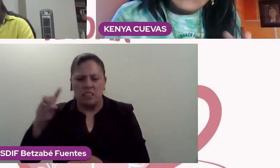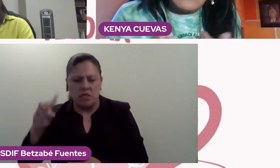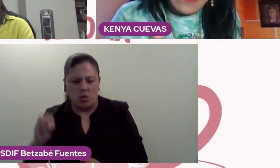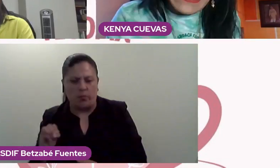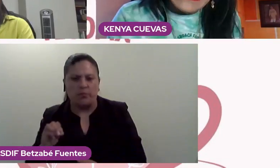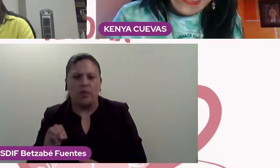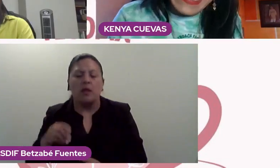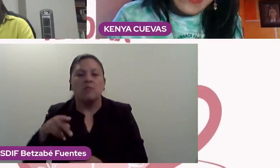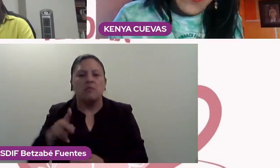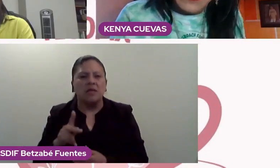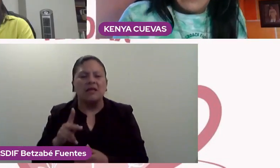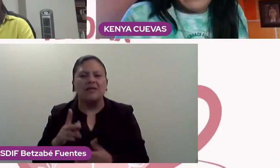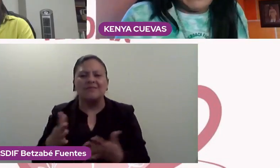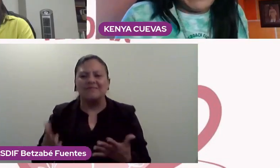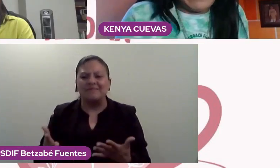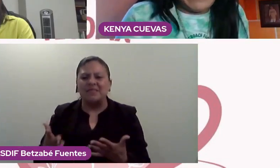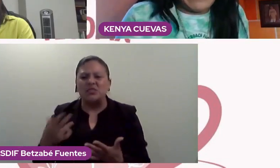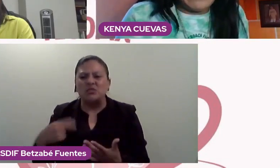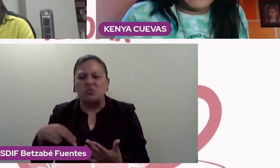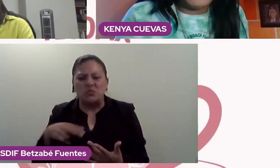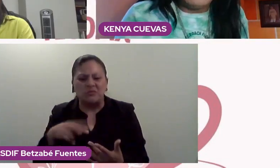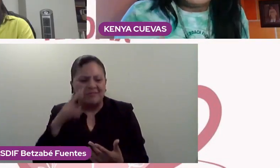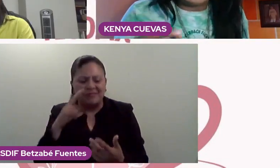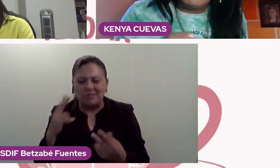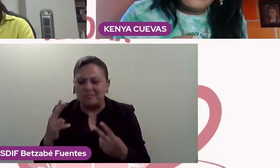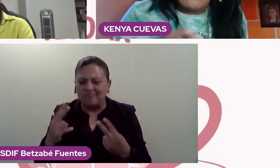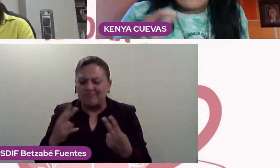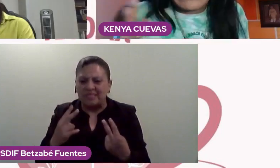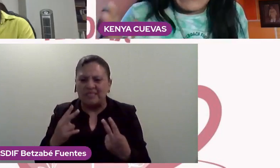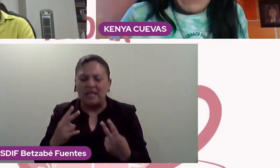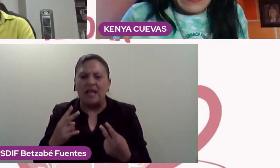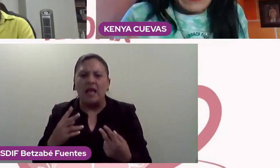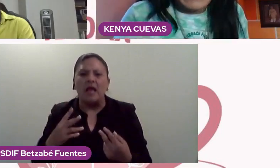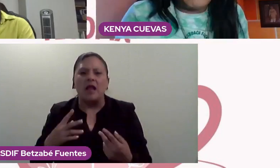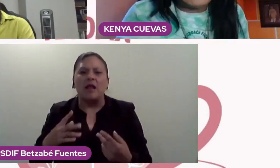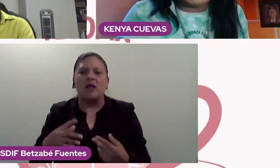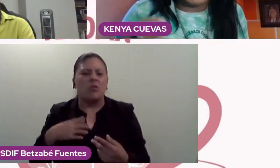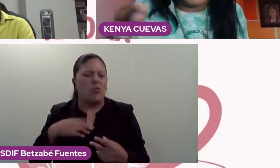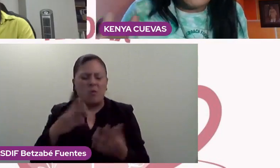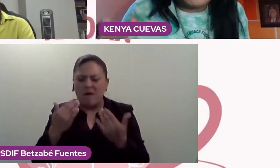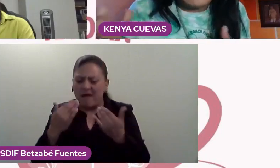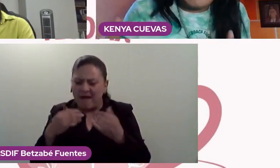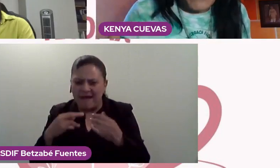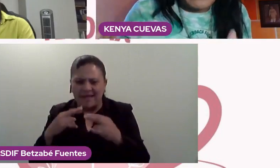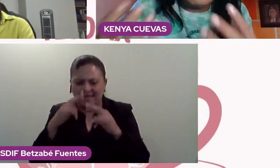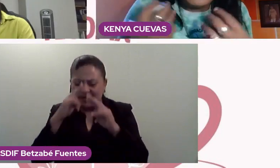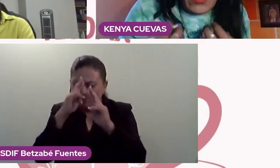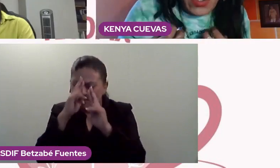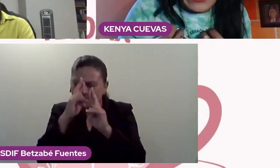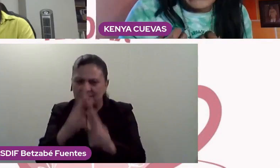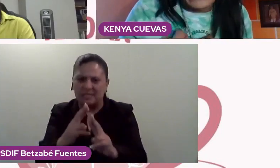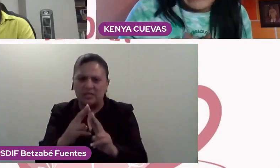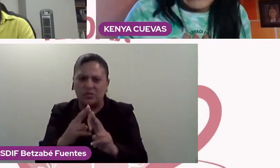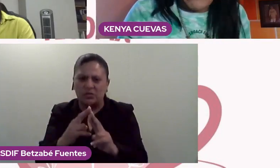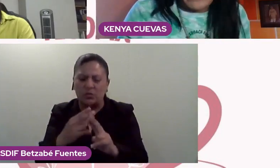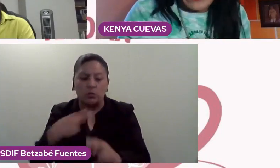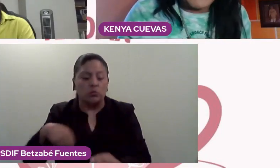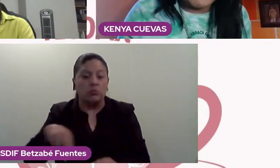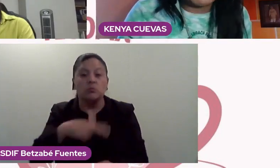no visibilizara nuestra identidad de género, que no se nos respetara nuestro nombre en el cual nosotras